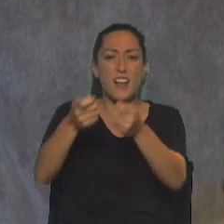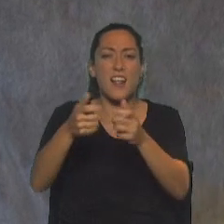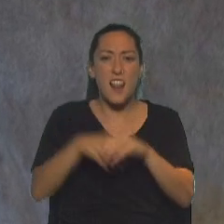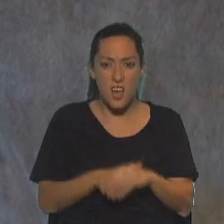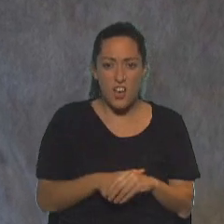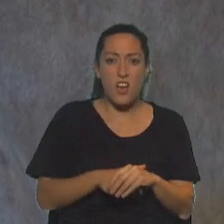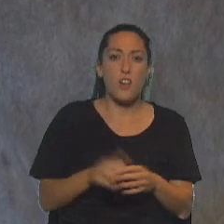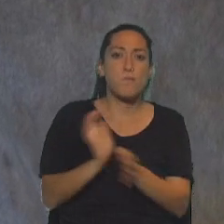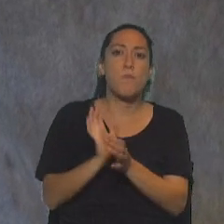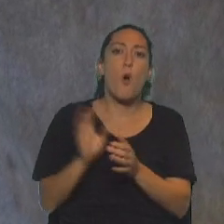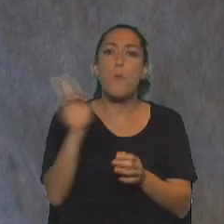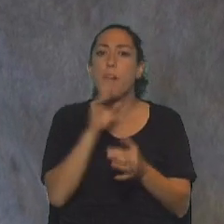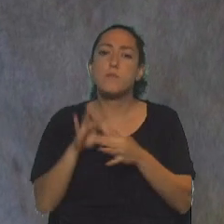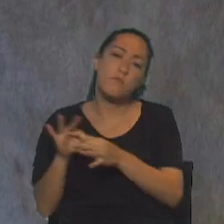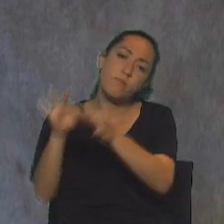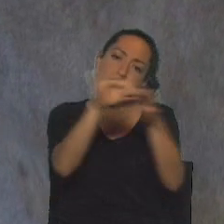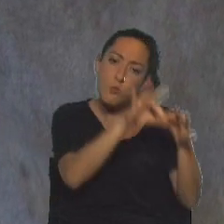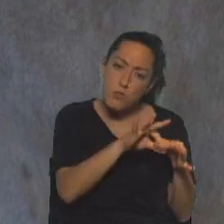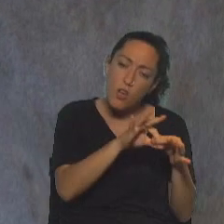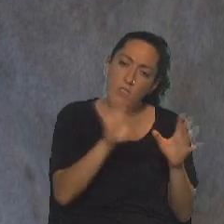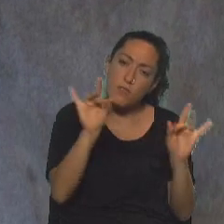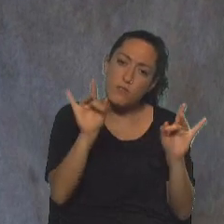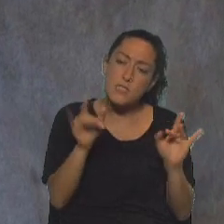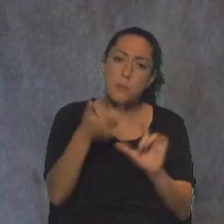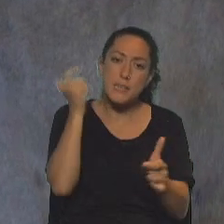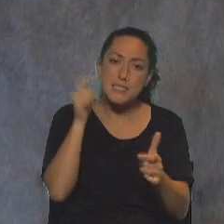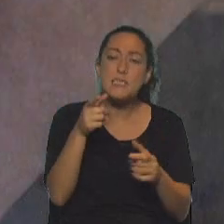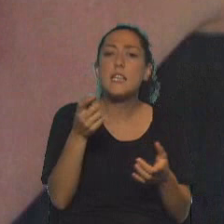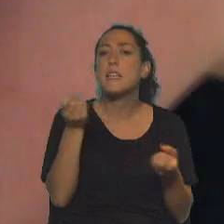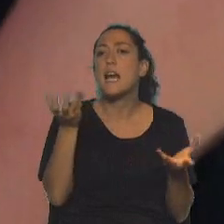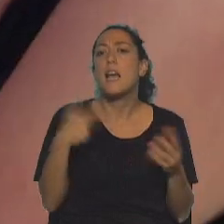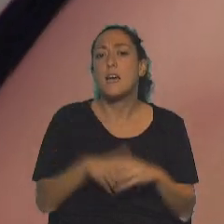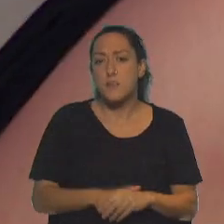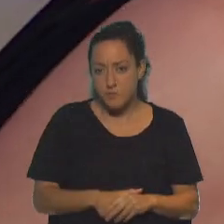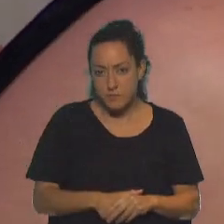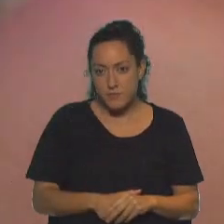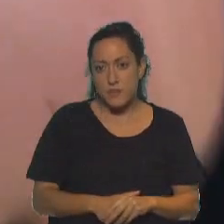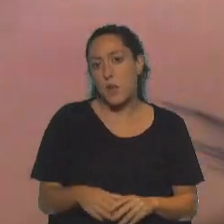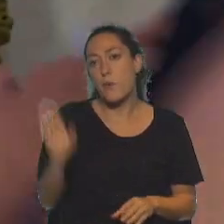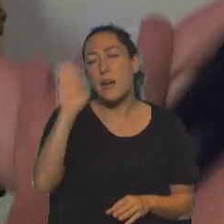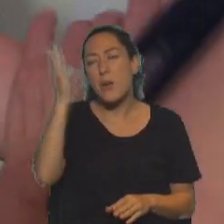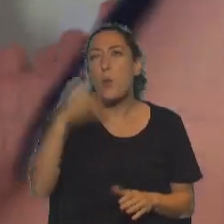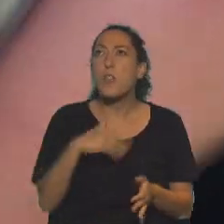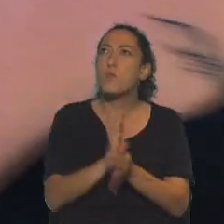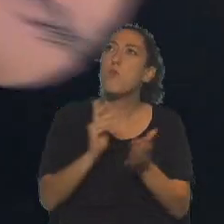hermosa unión. Difícil, compleja, pero digo, ¿cómo lo han vivido, Ceci? Primero recuerdo divertirme